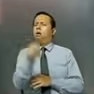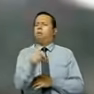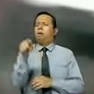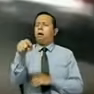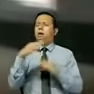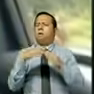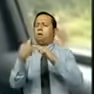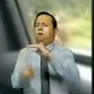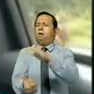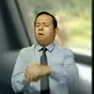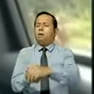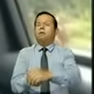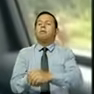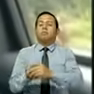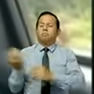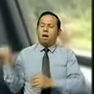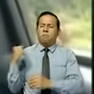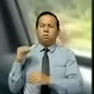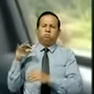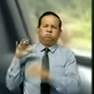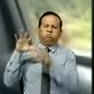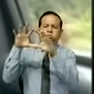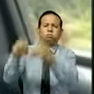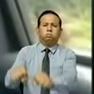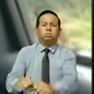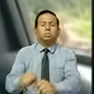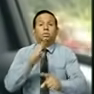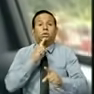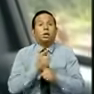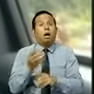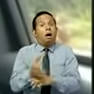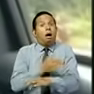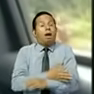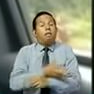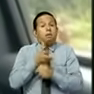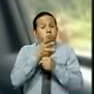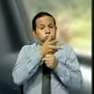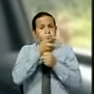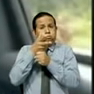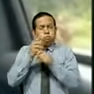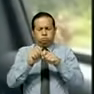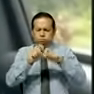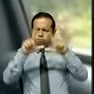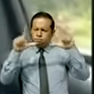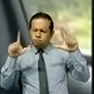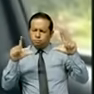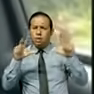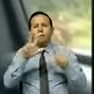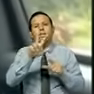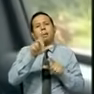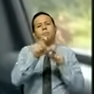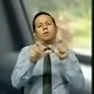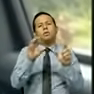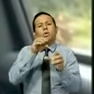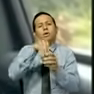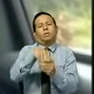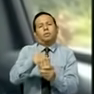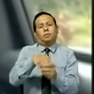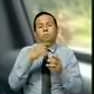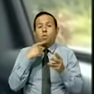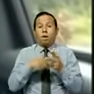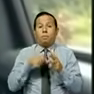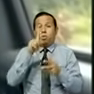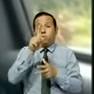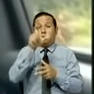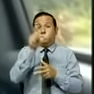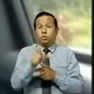acto criminal. En el manejo de imágenes que tenemos de los videos, son 3 personas los participantes. Una persona como el autor directo, que